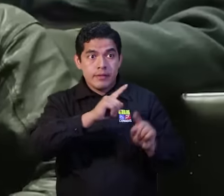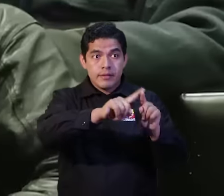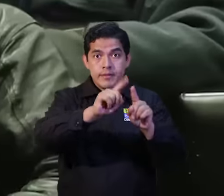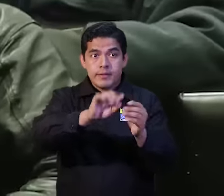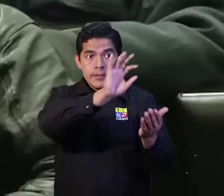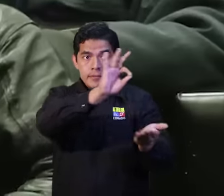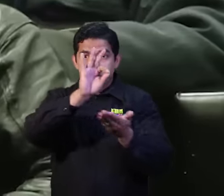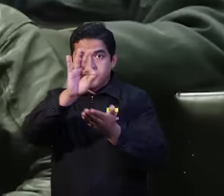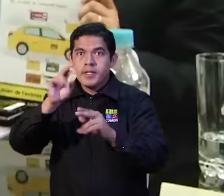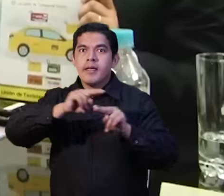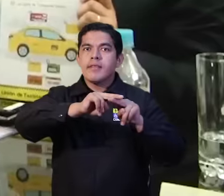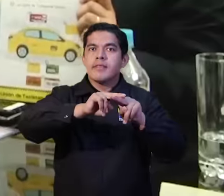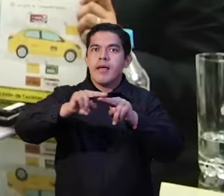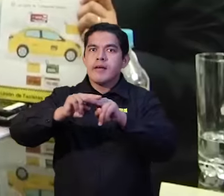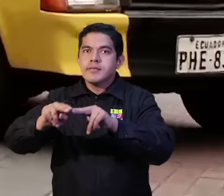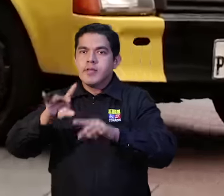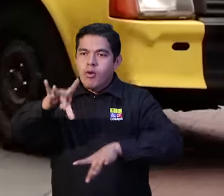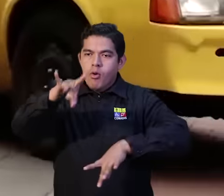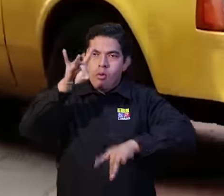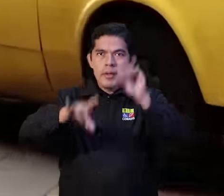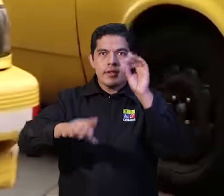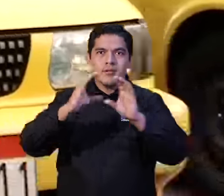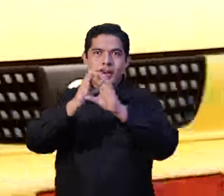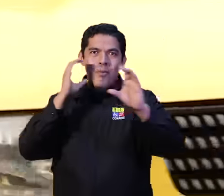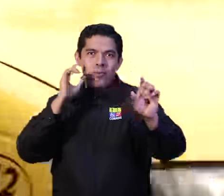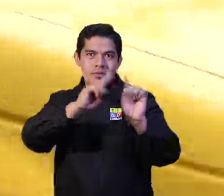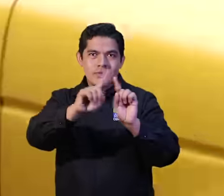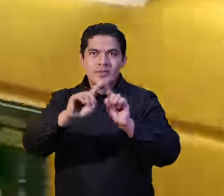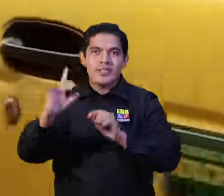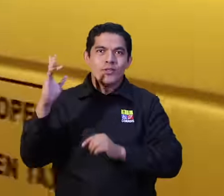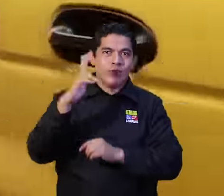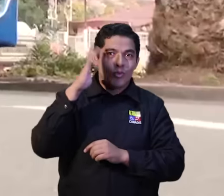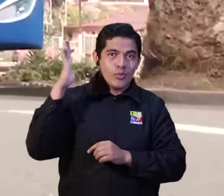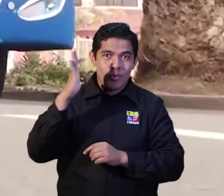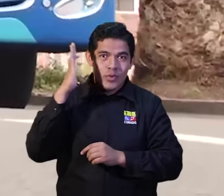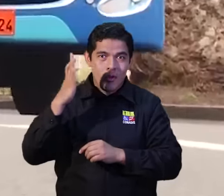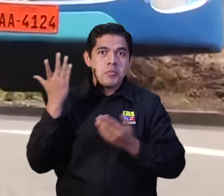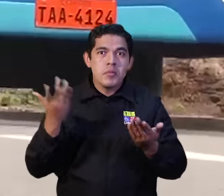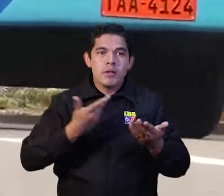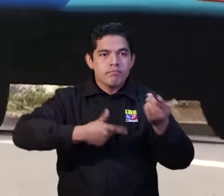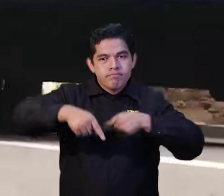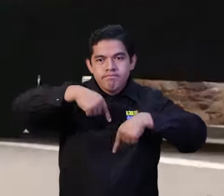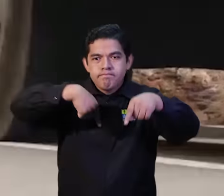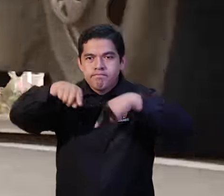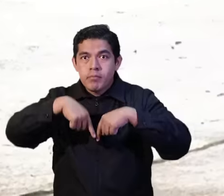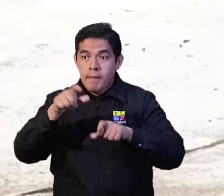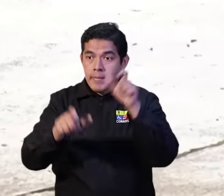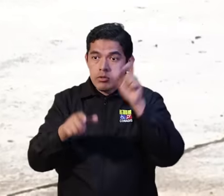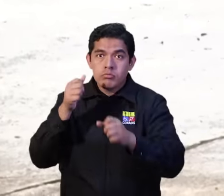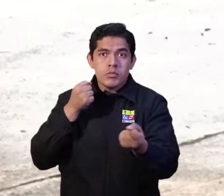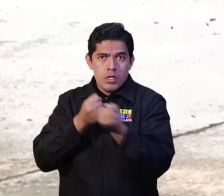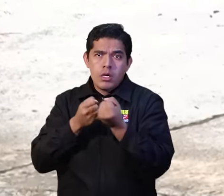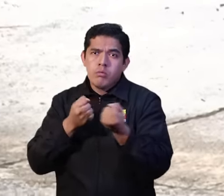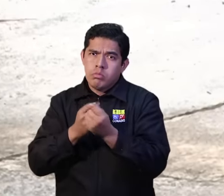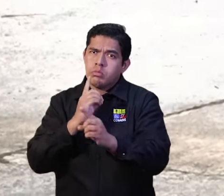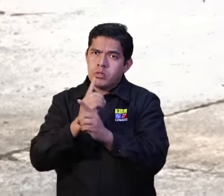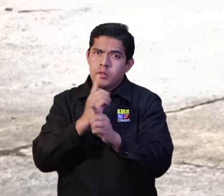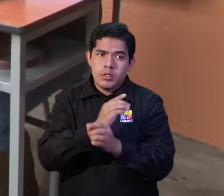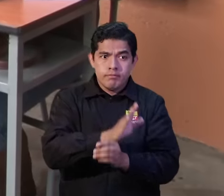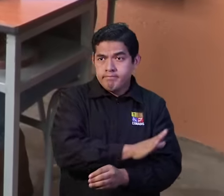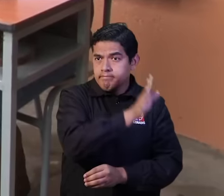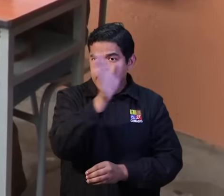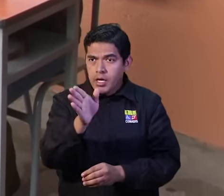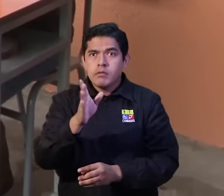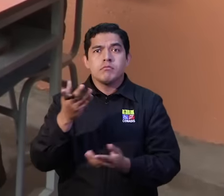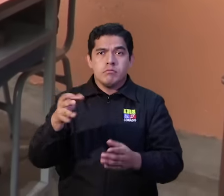intervienen los representantes de la Unión de Taxistas y Cooperativas de Transporte Urbano de Tungurahua para movilizar a las personas con discapacidad hasta